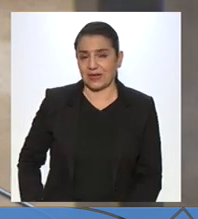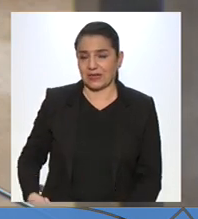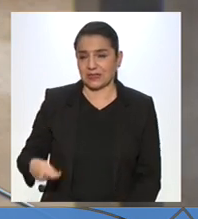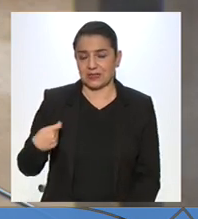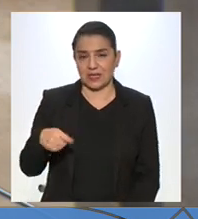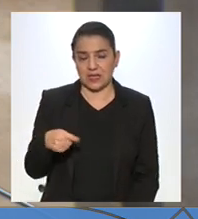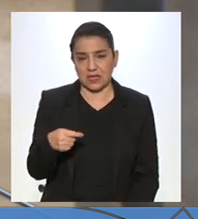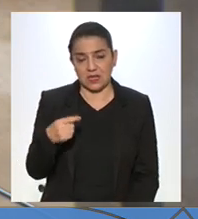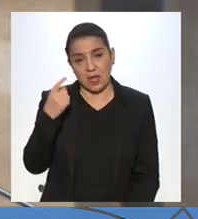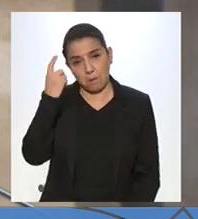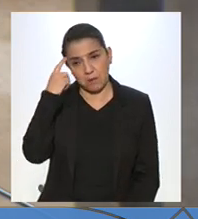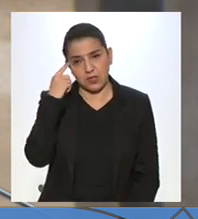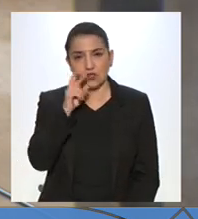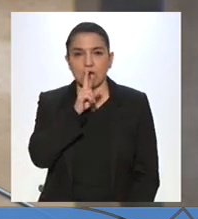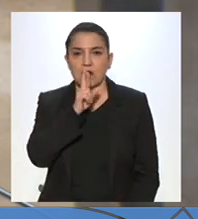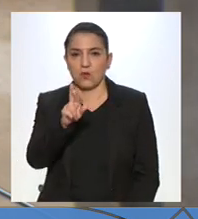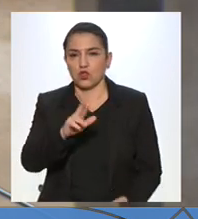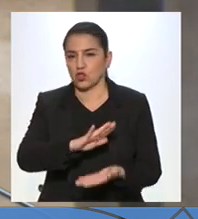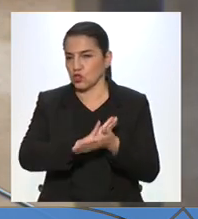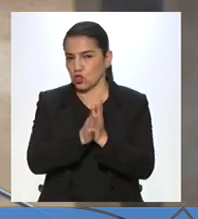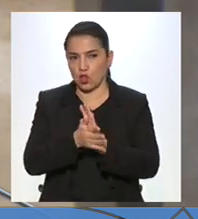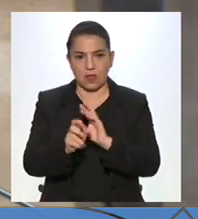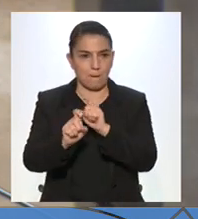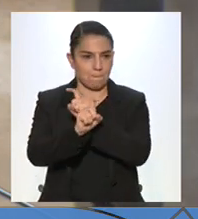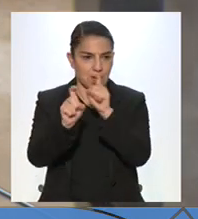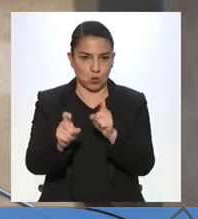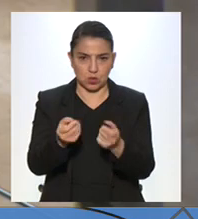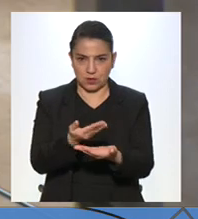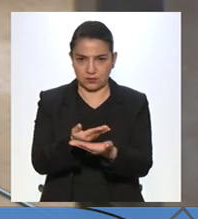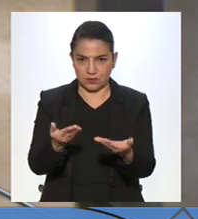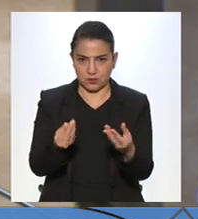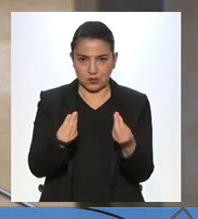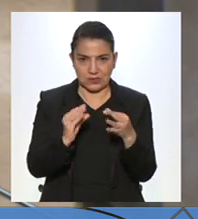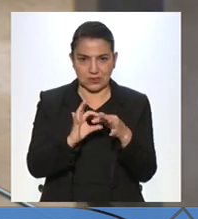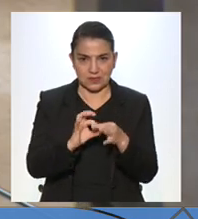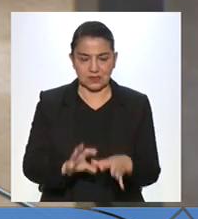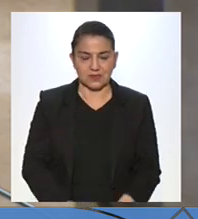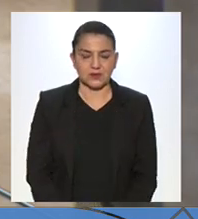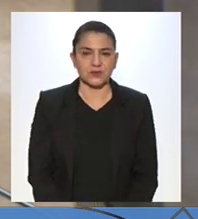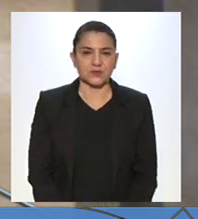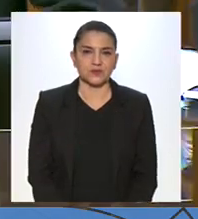todas las preguntas que se nos formularon. Muchas gracias.